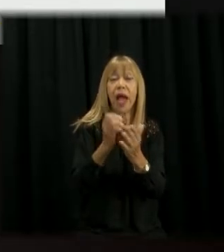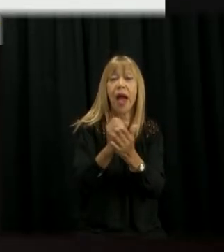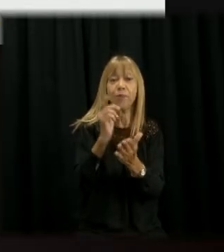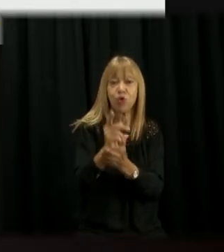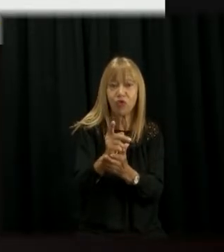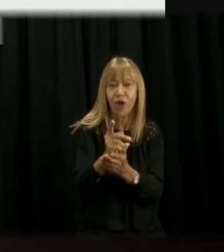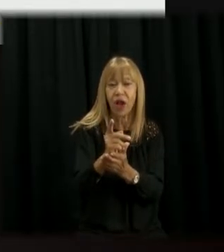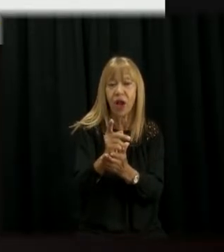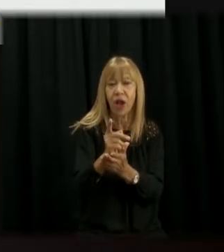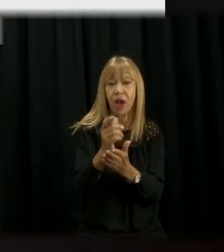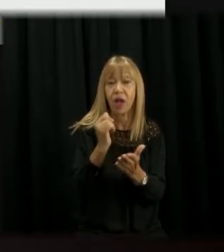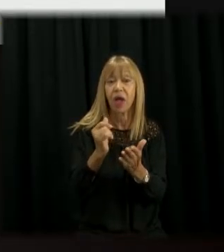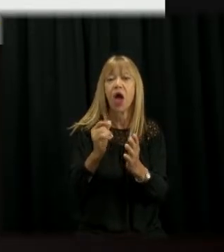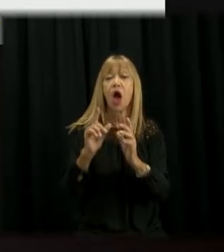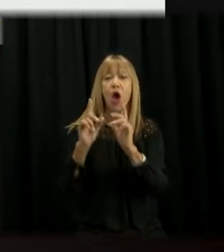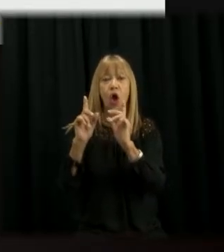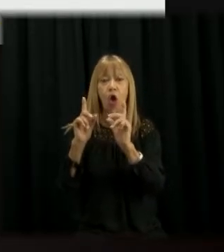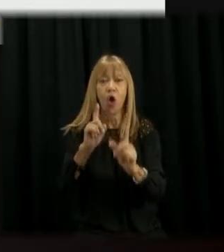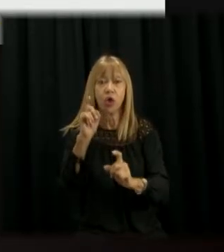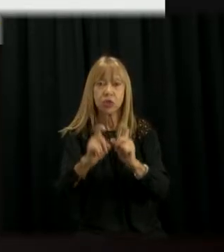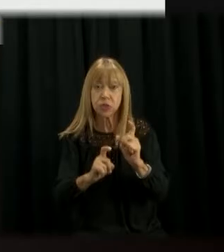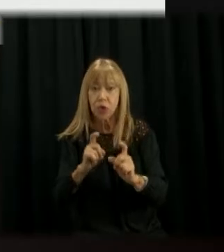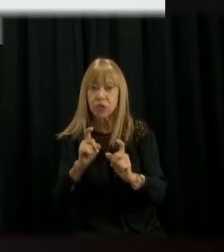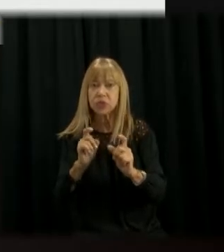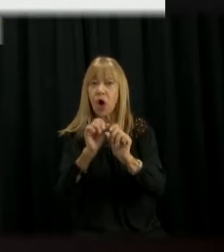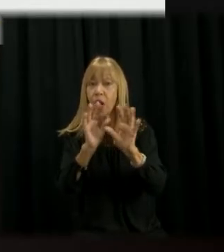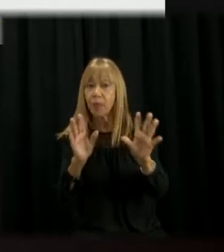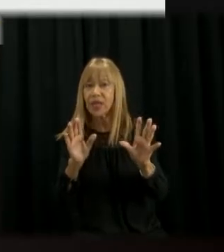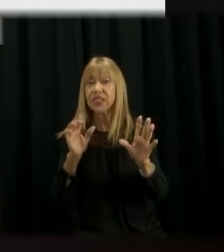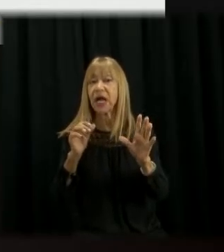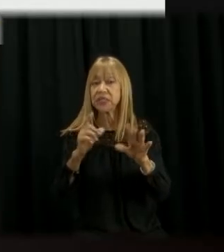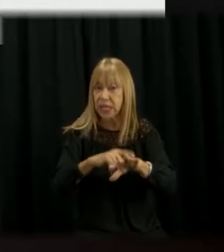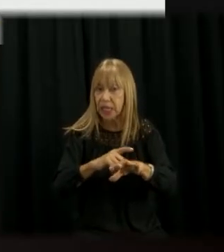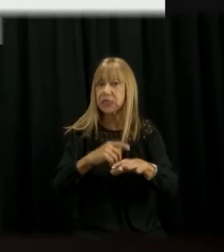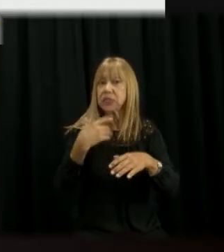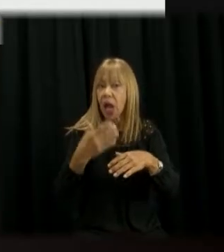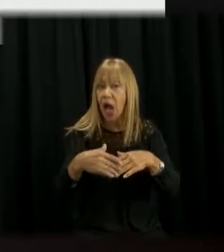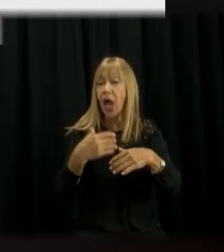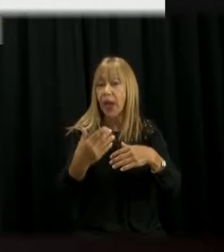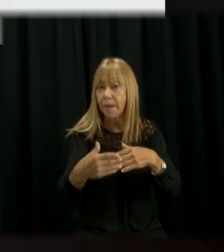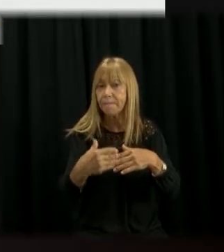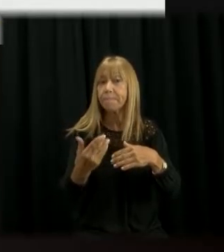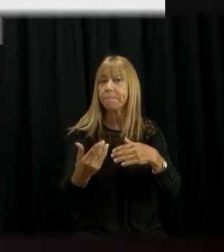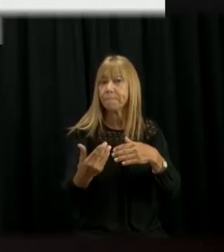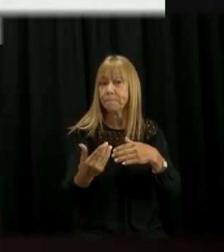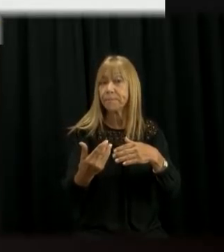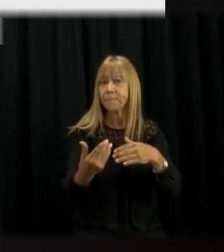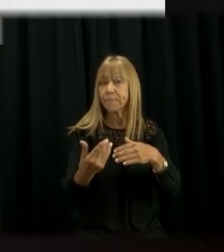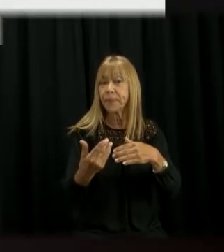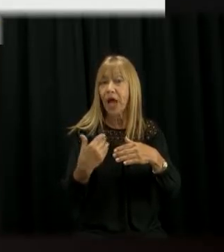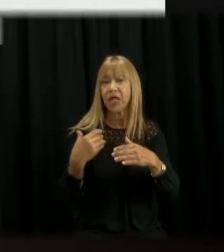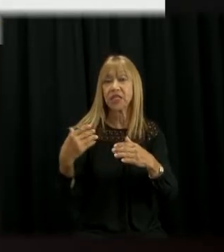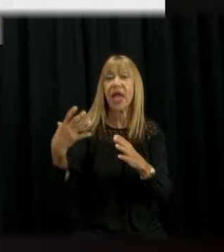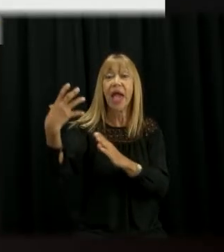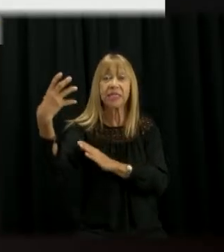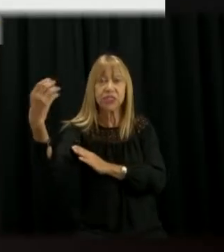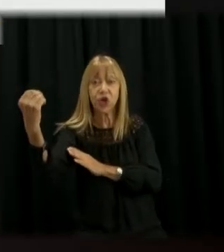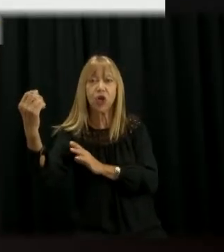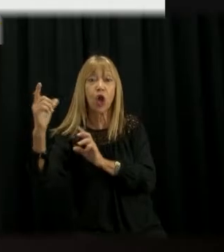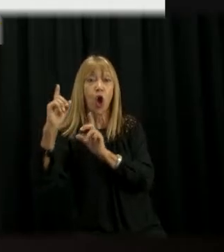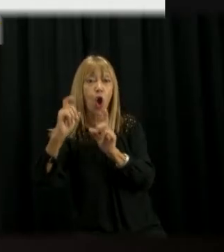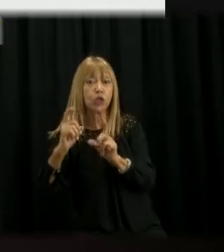de acumulación. Esto toma tiempo con auditoría, consultoría externa, también